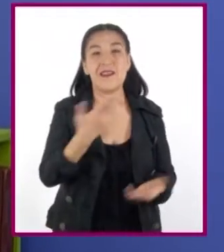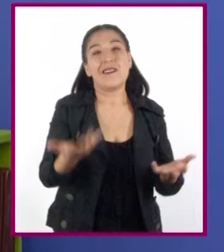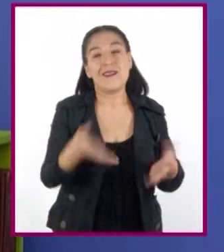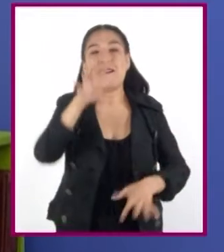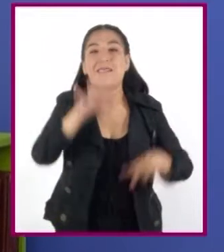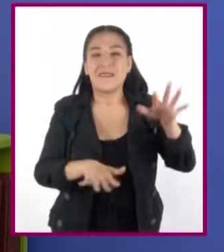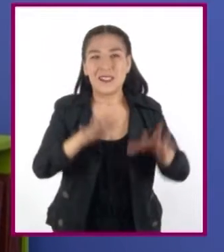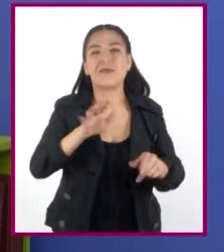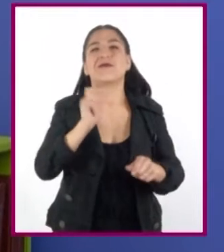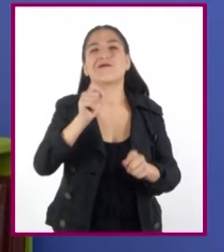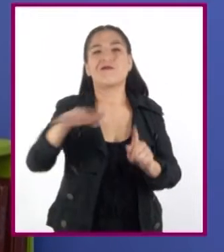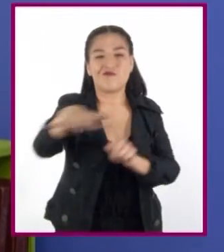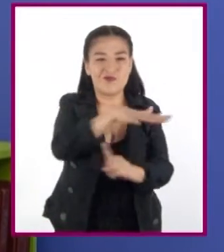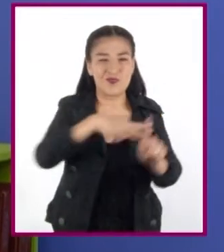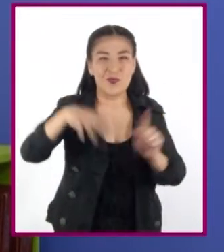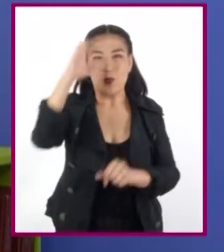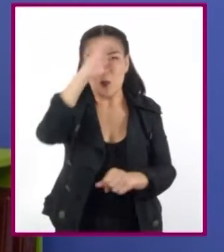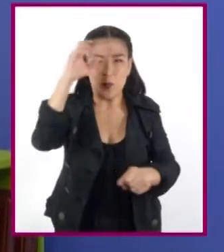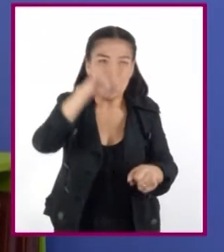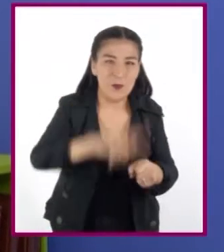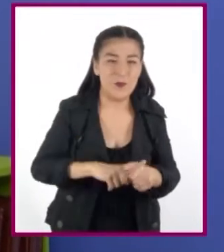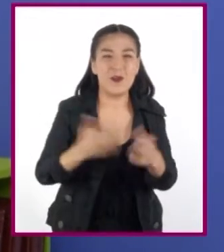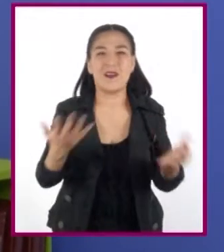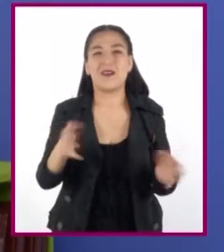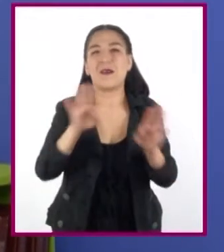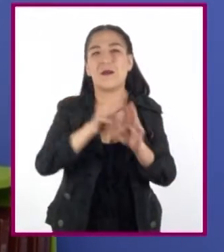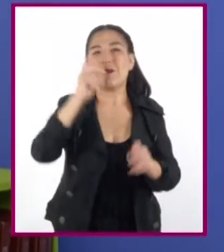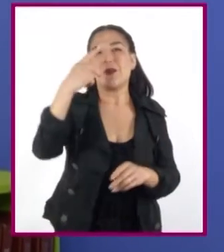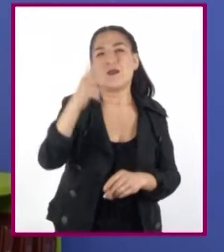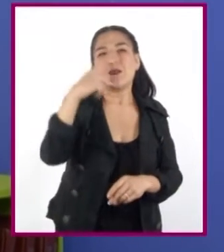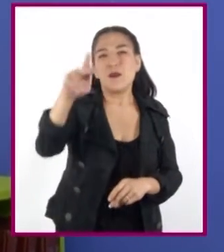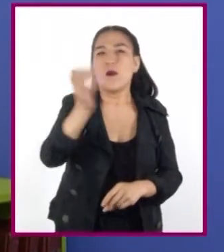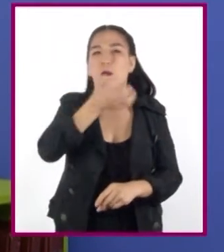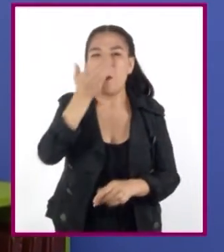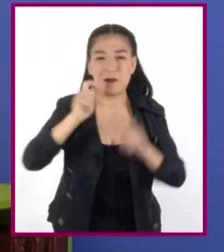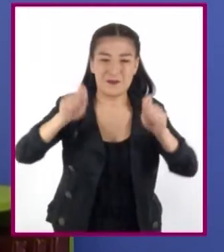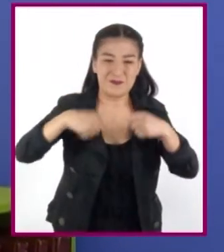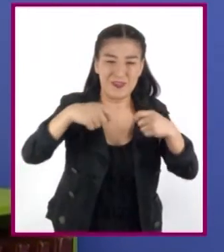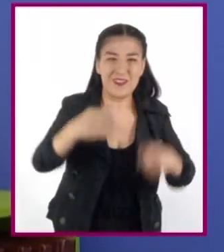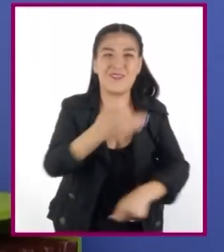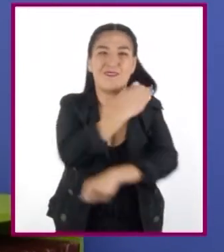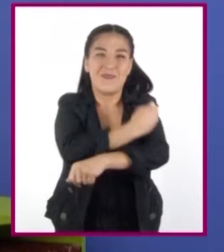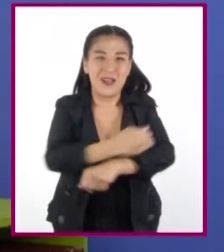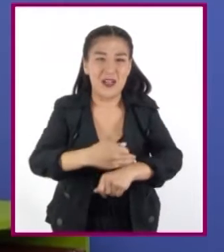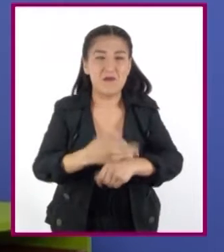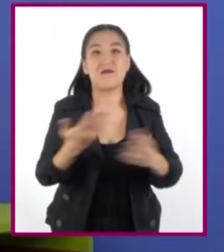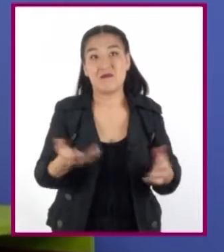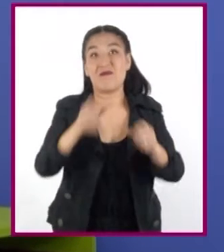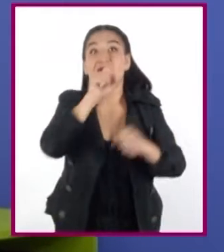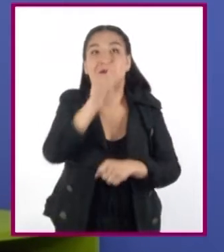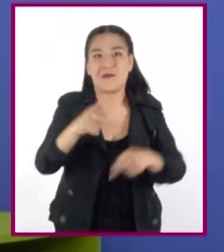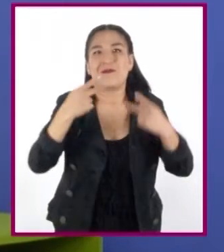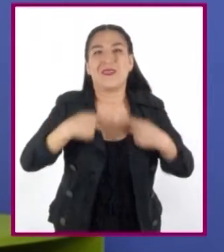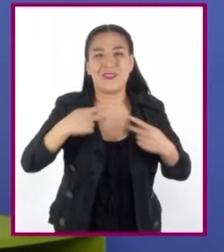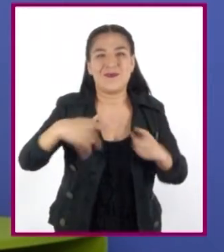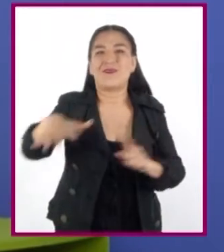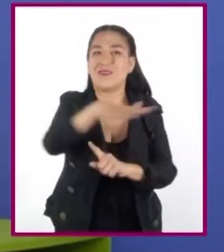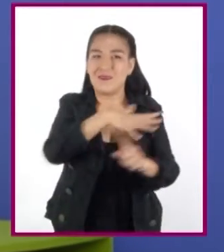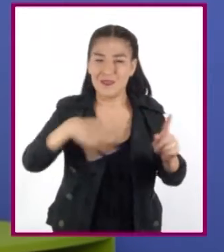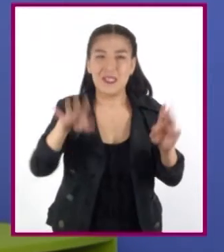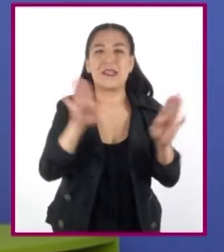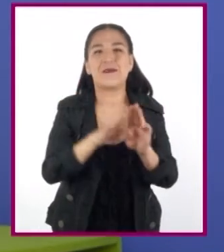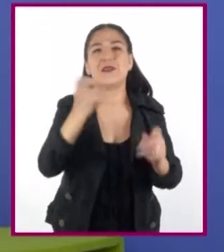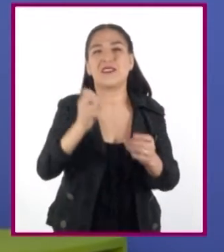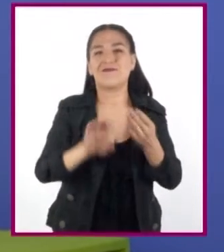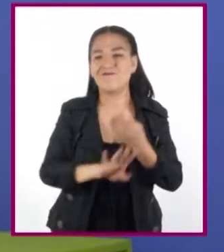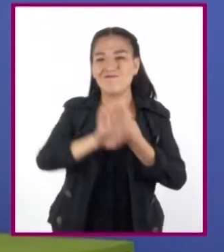los aspectos culturales, las creencias y costumbres familiares o la misma estructura social evita que esto se